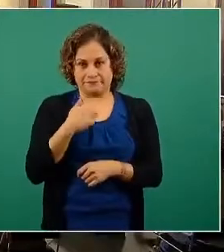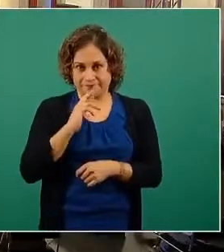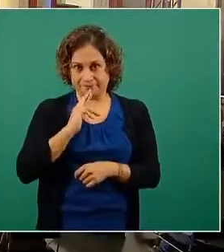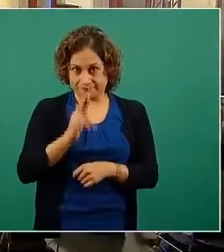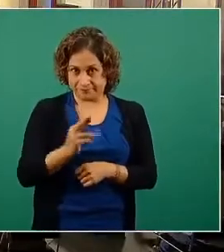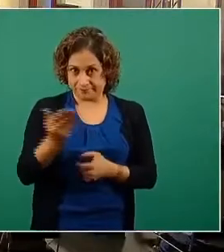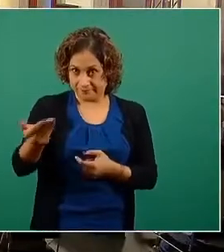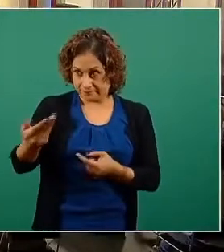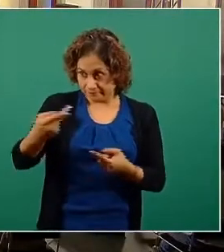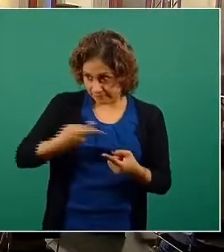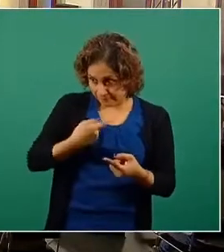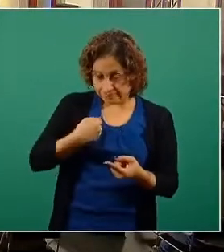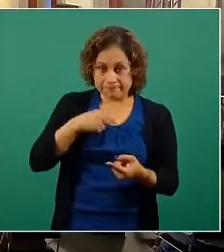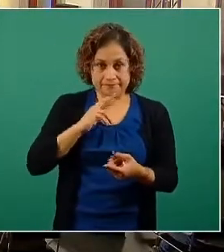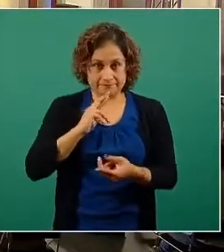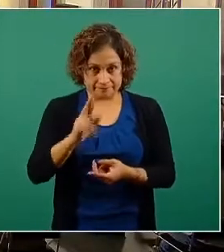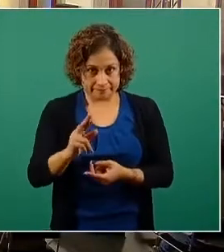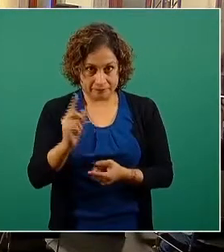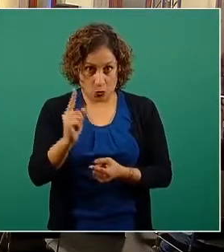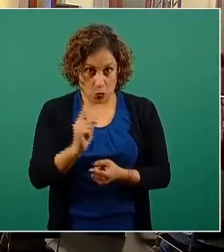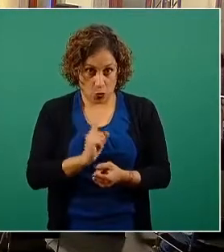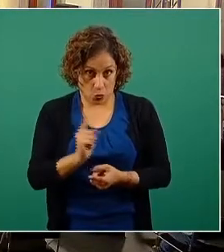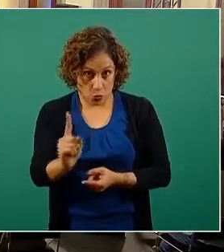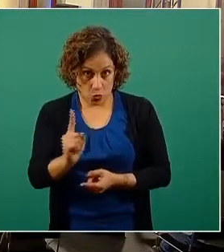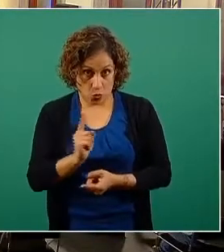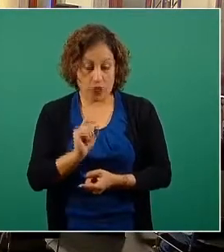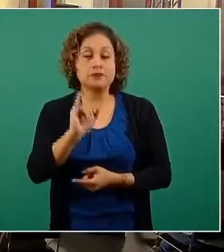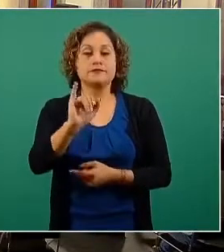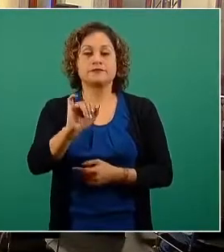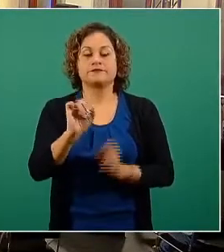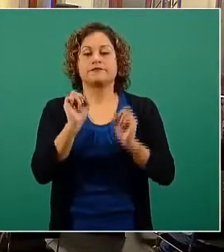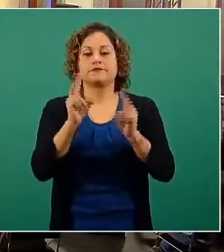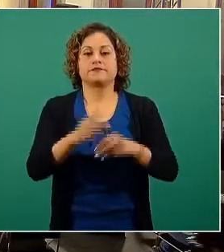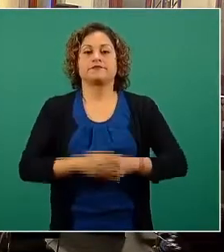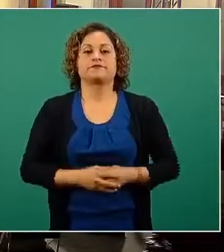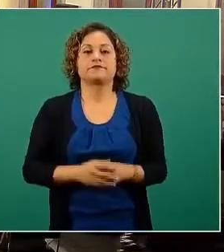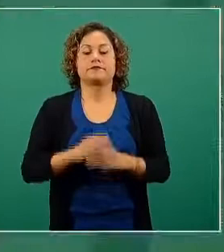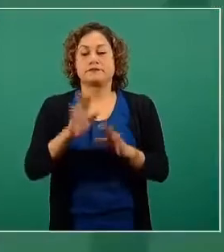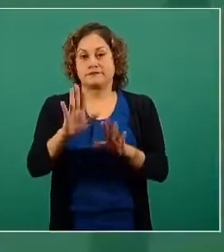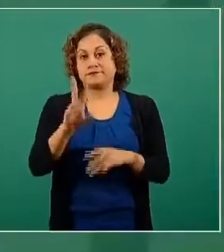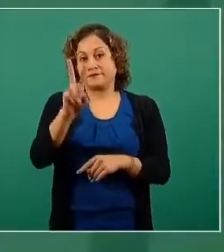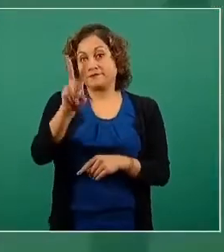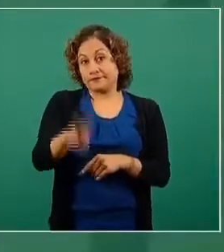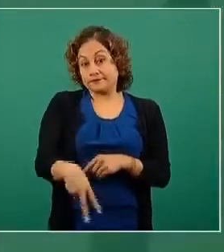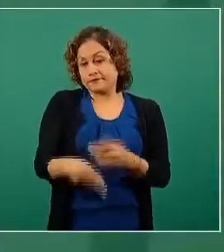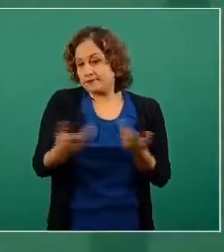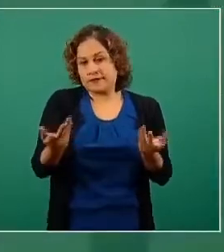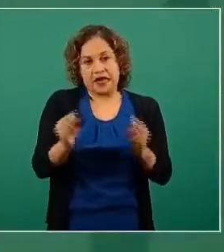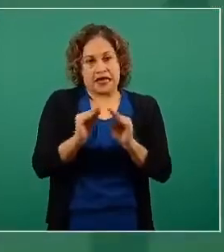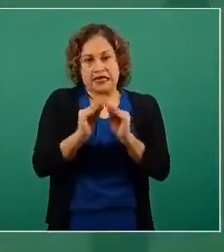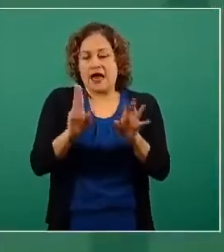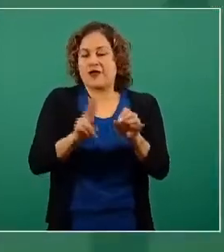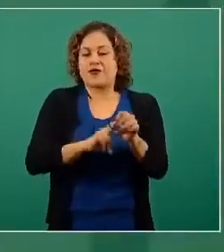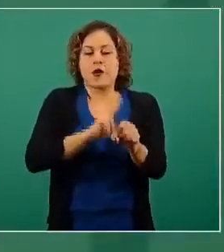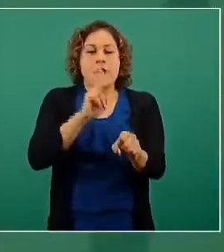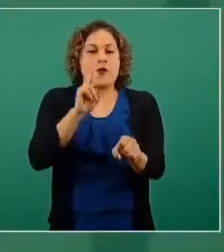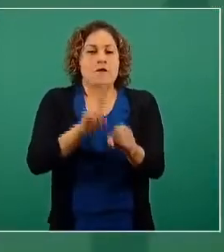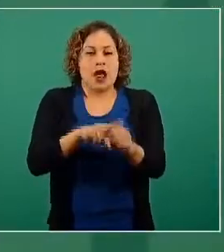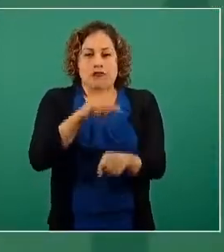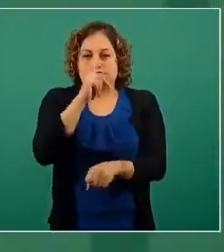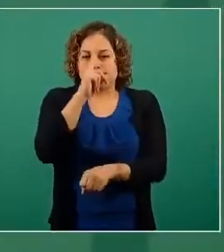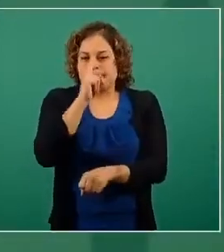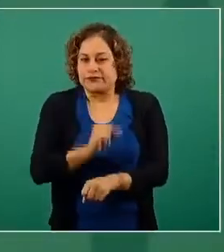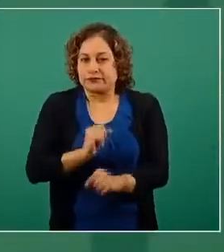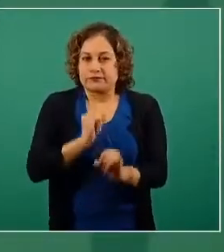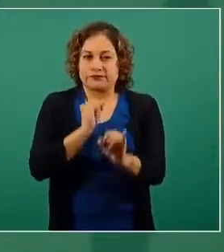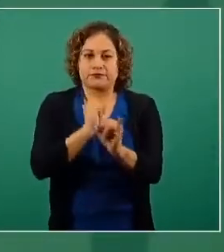parece, pregunta por pregunta. Creo que nadie se exime de tener un problema de internet en domicilio y que en